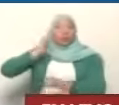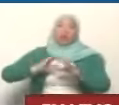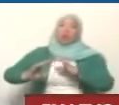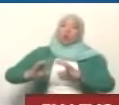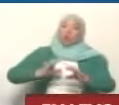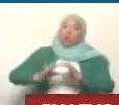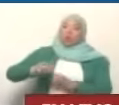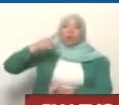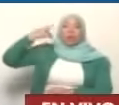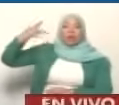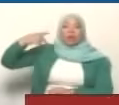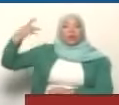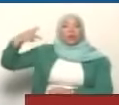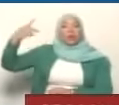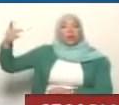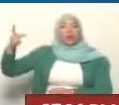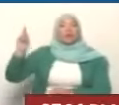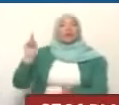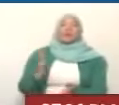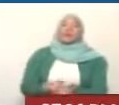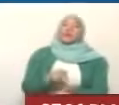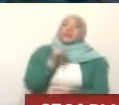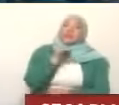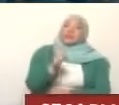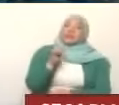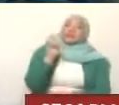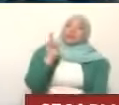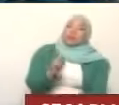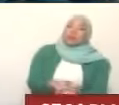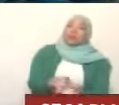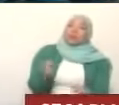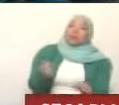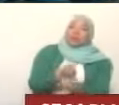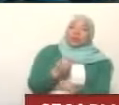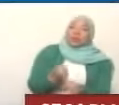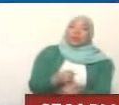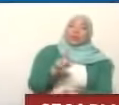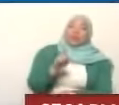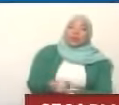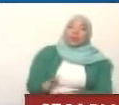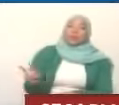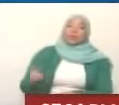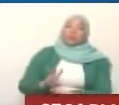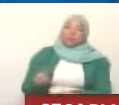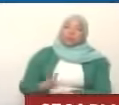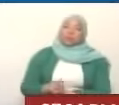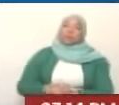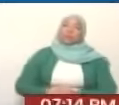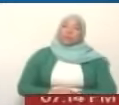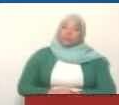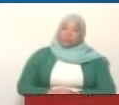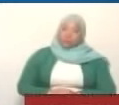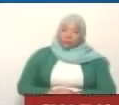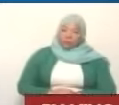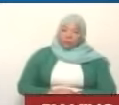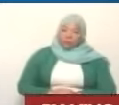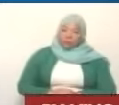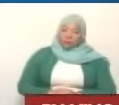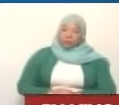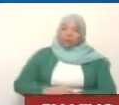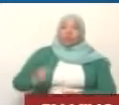filósofo e historiador, la segunda parte de la consigna entonces decía, porque el socialismo se conquista peleando, entonces uno